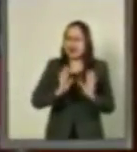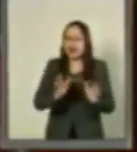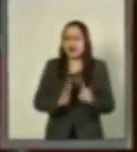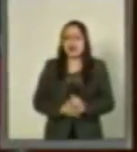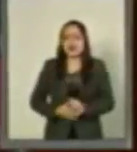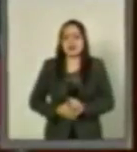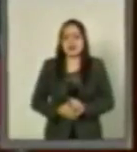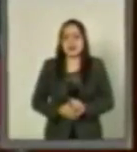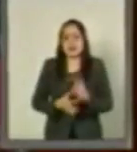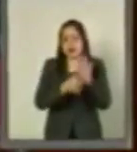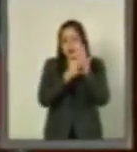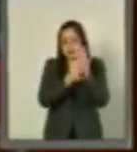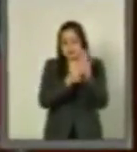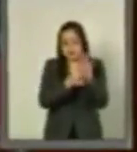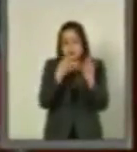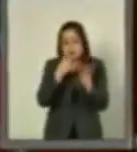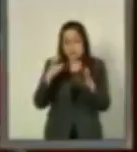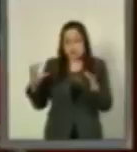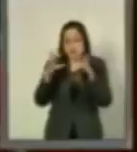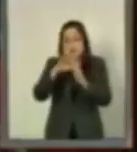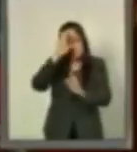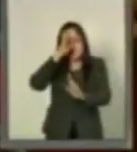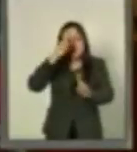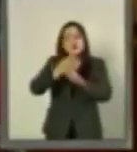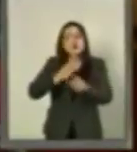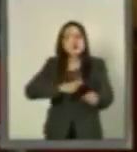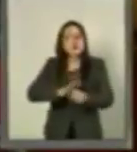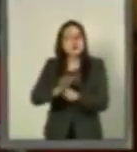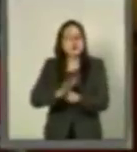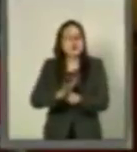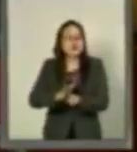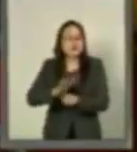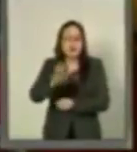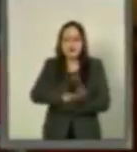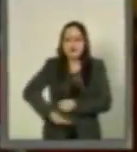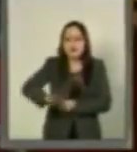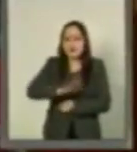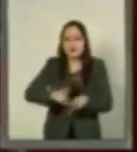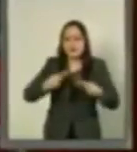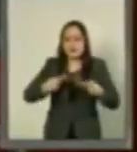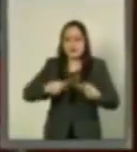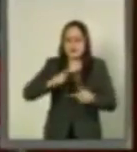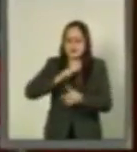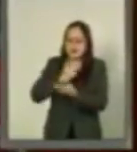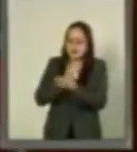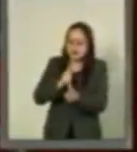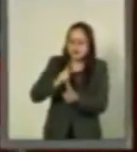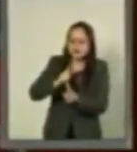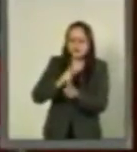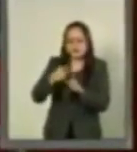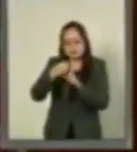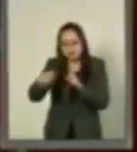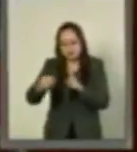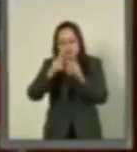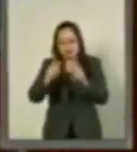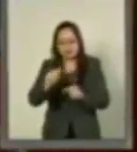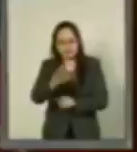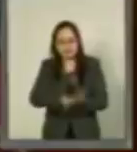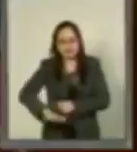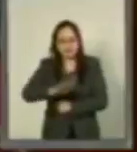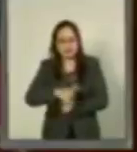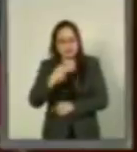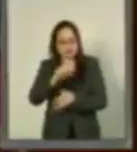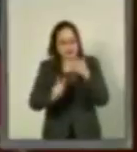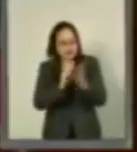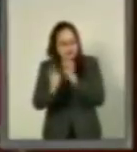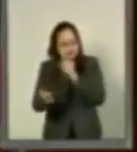y que todo lo mencionado tiene como fin las libertades, el orden y la paz públicos. Así